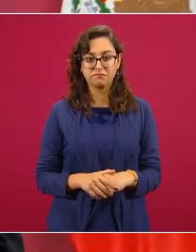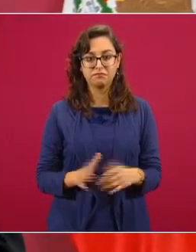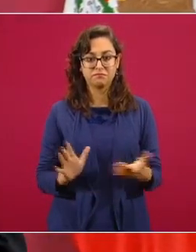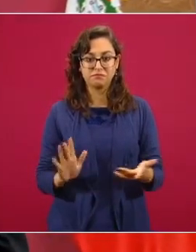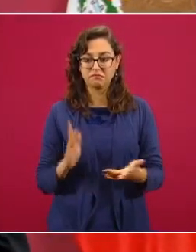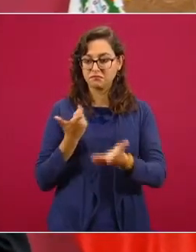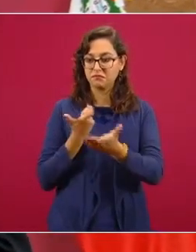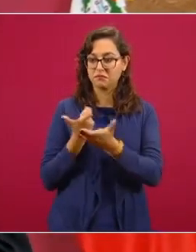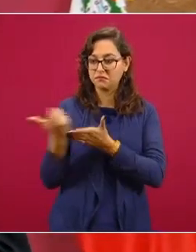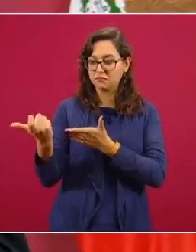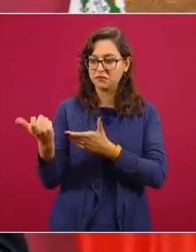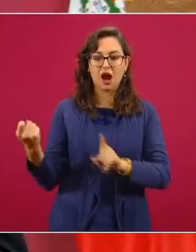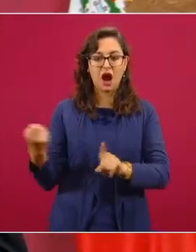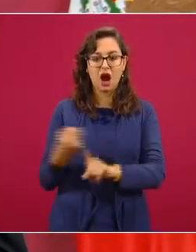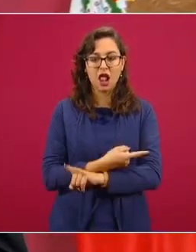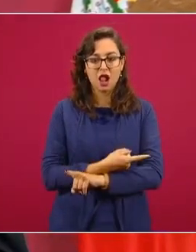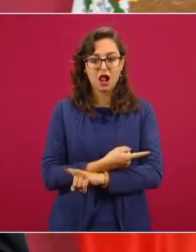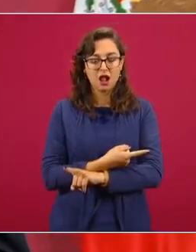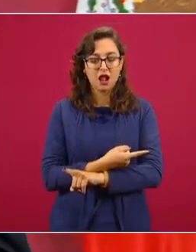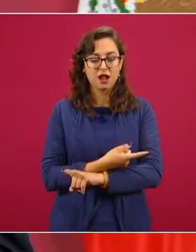evasiones de impuestos.